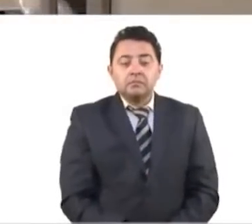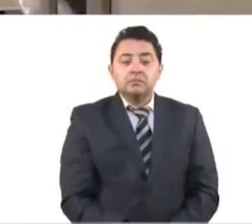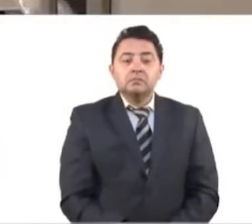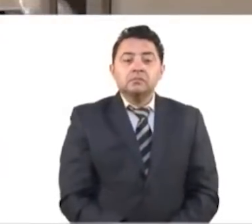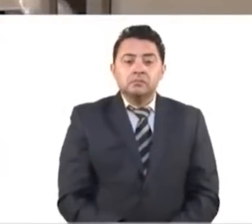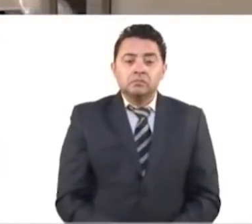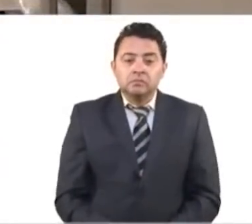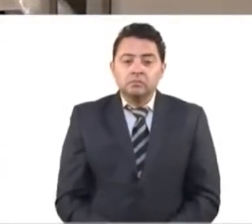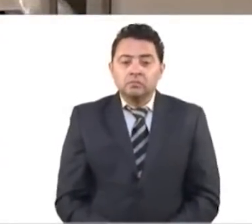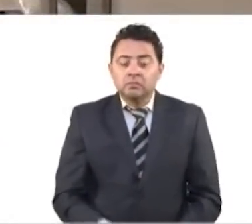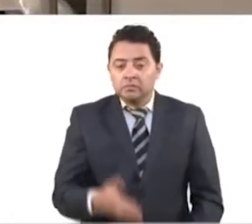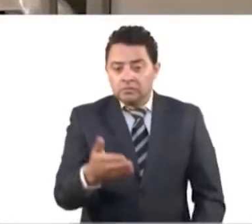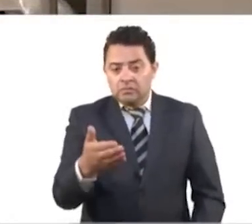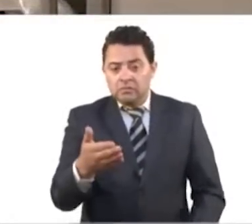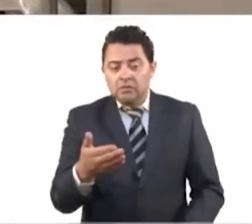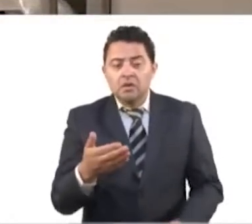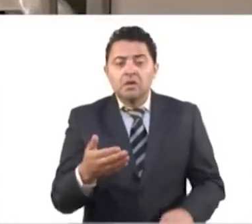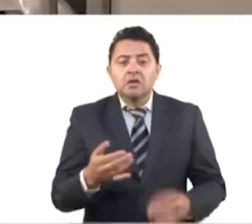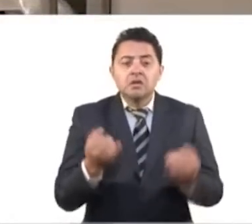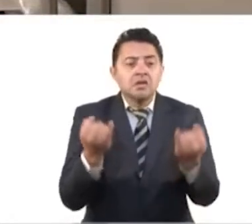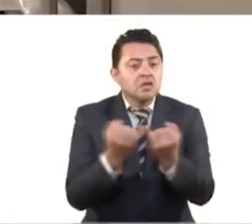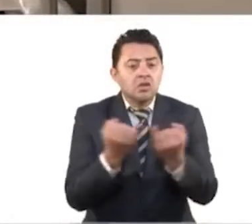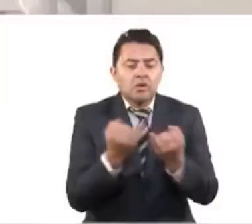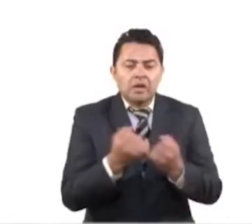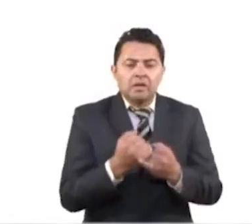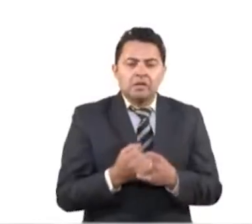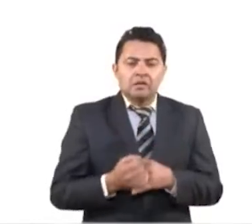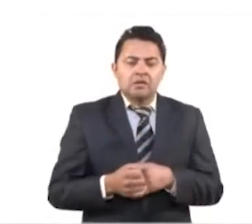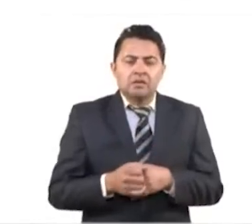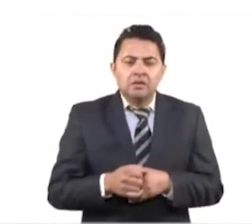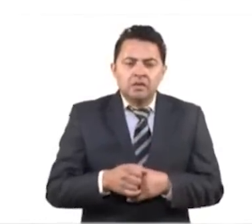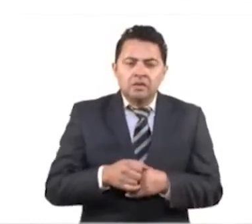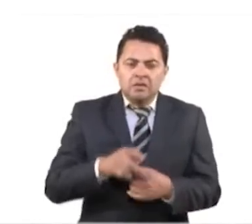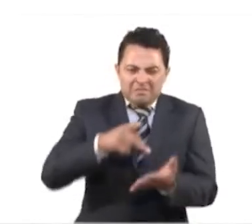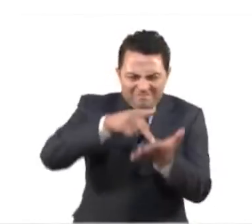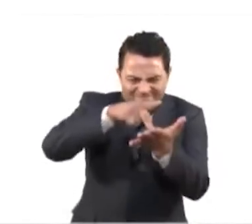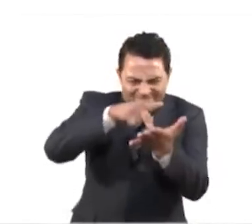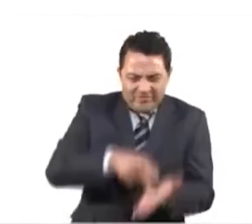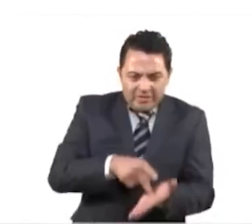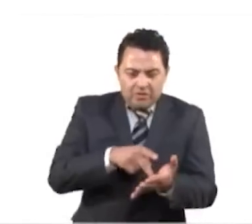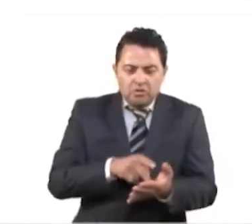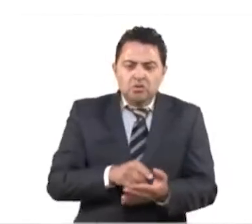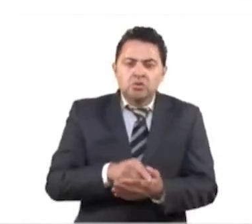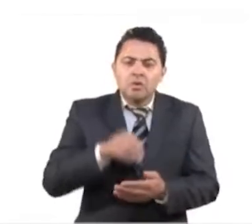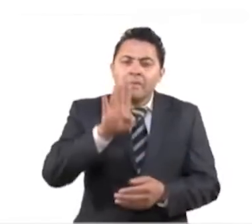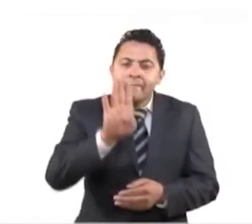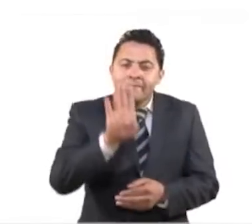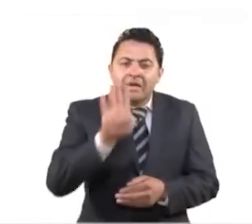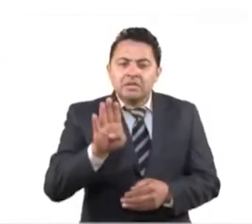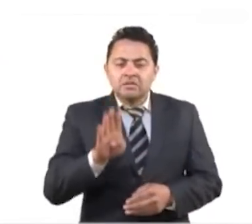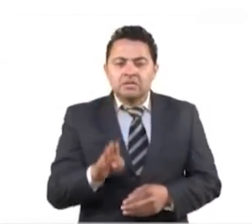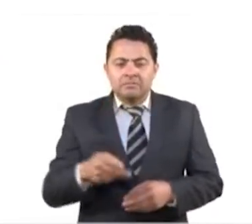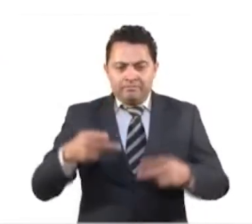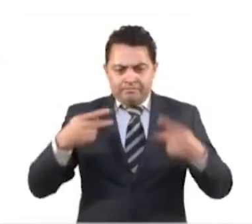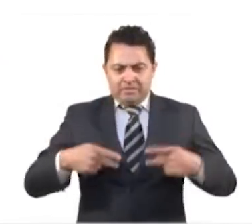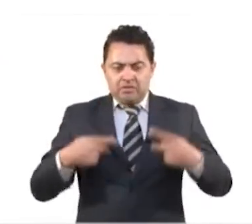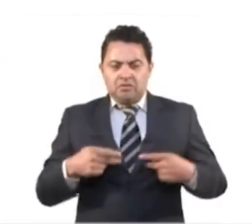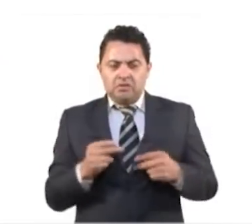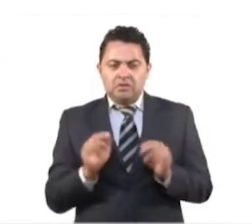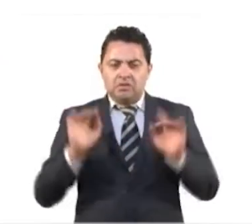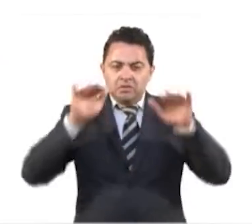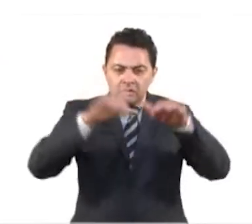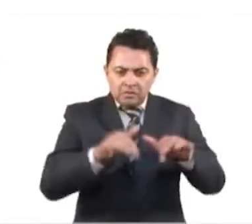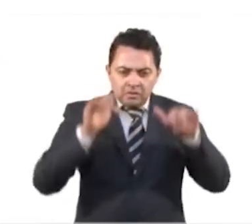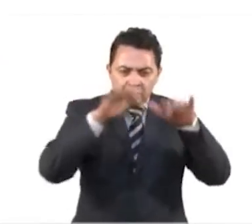también dinámicas con trenes simulando el peso de los pasajeros. Y finalmente, sistema de